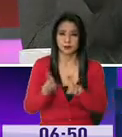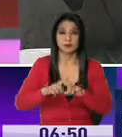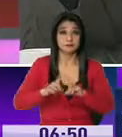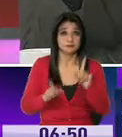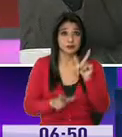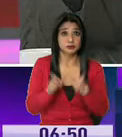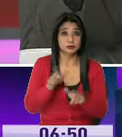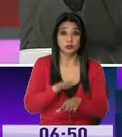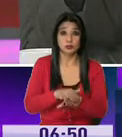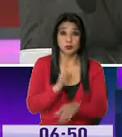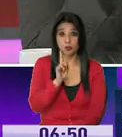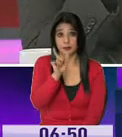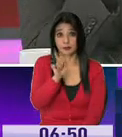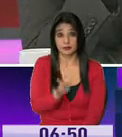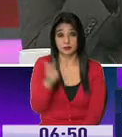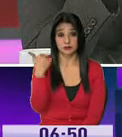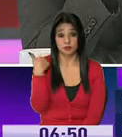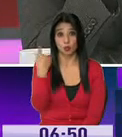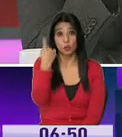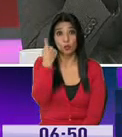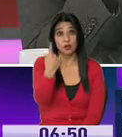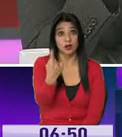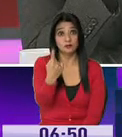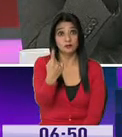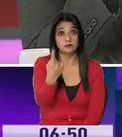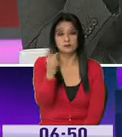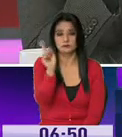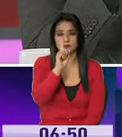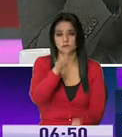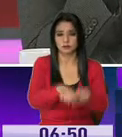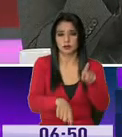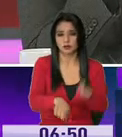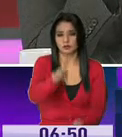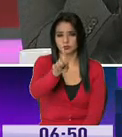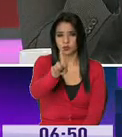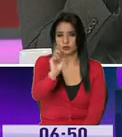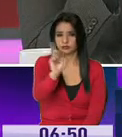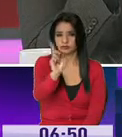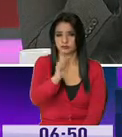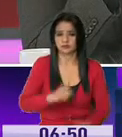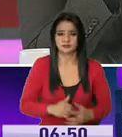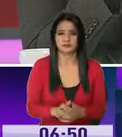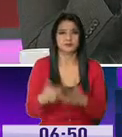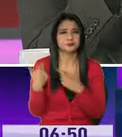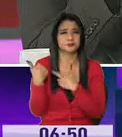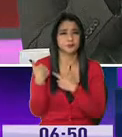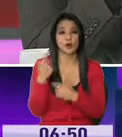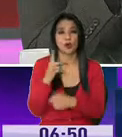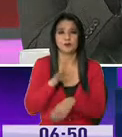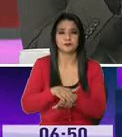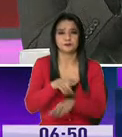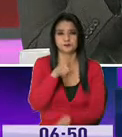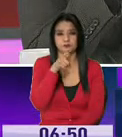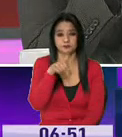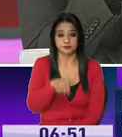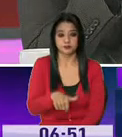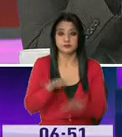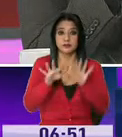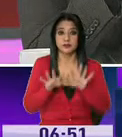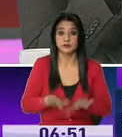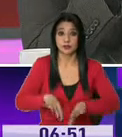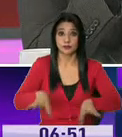Contraloría. Nosotros lo que hicimos fue todos los hallazgos que tuvimos los presentamos a la Fiscalía, a la Contraloría y a la Superintendencia de Control de Poder de Mercado,